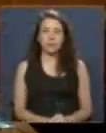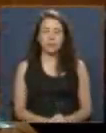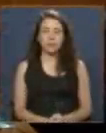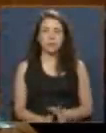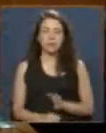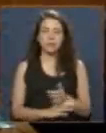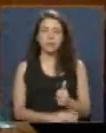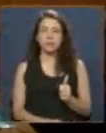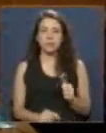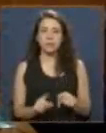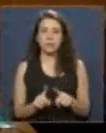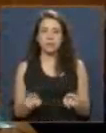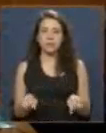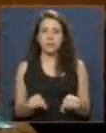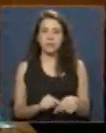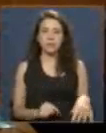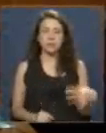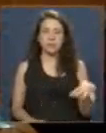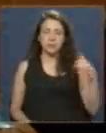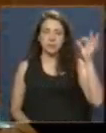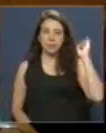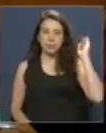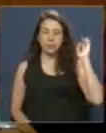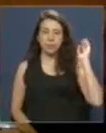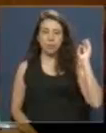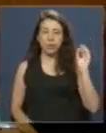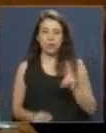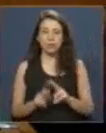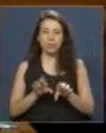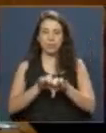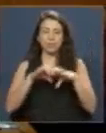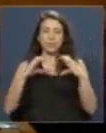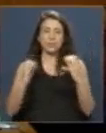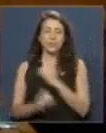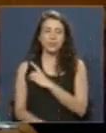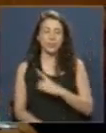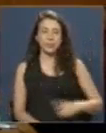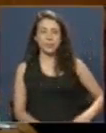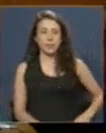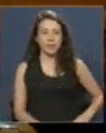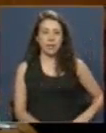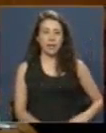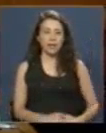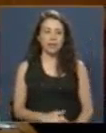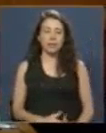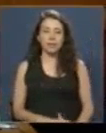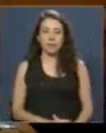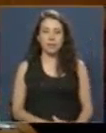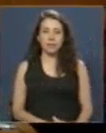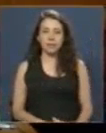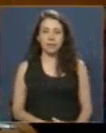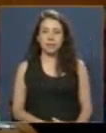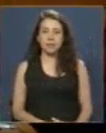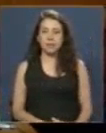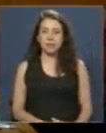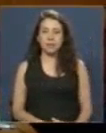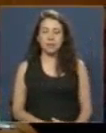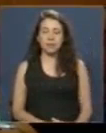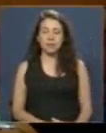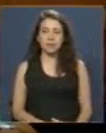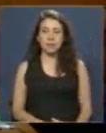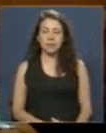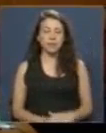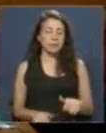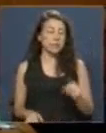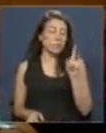la sala en esta importante sesión que se está realizando en la Cámara de Diputados. Señor presidente, en los últimos tiempos